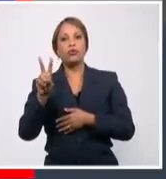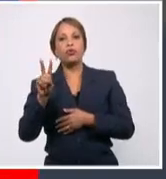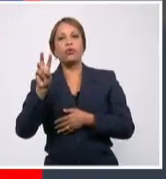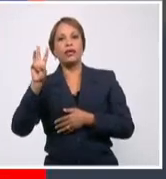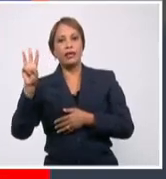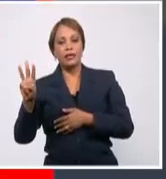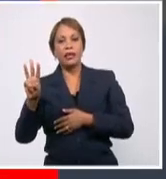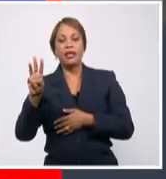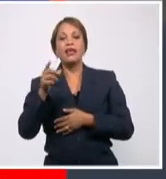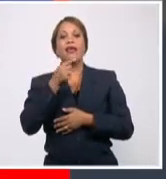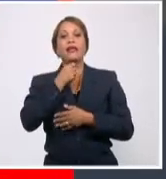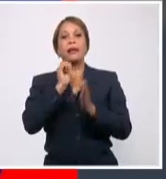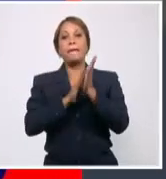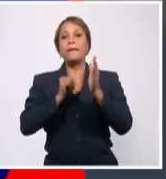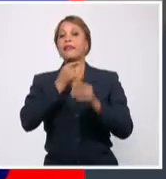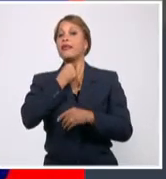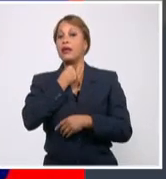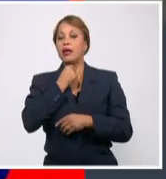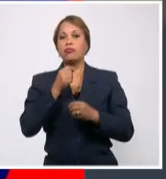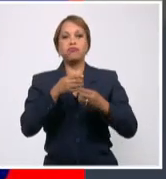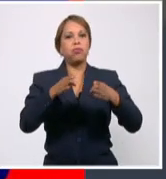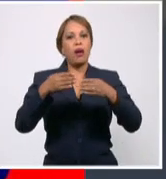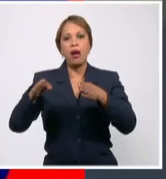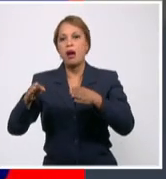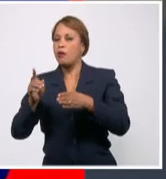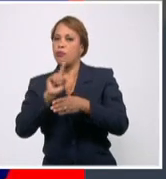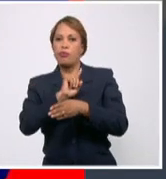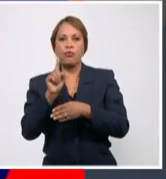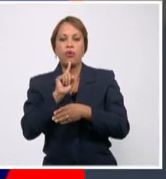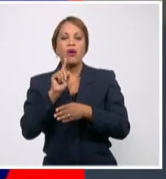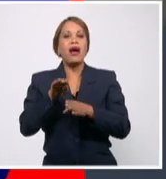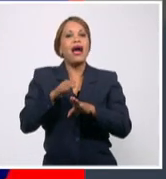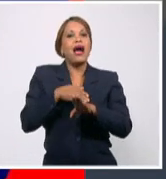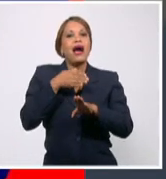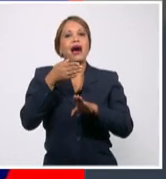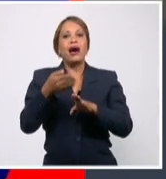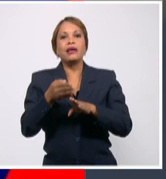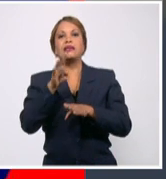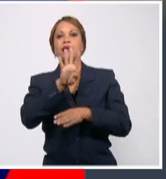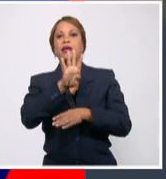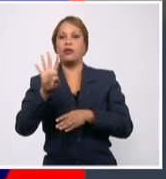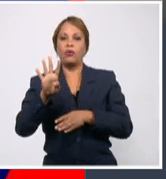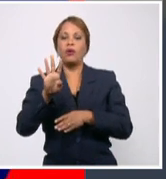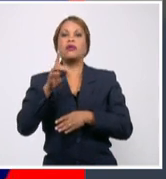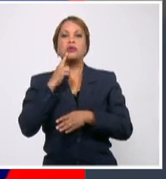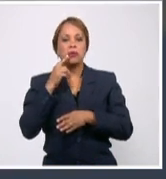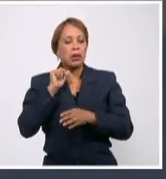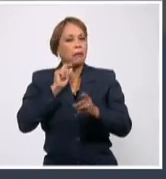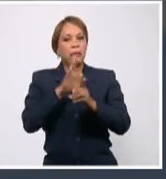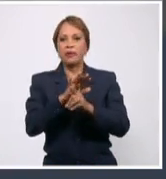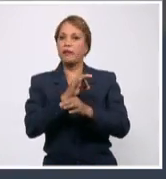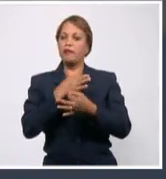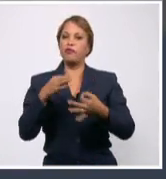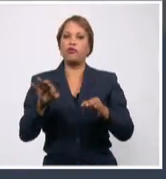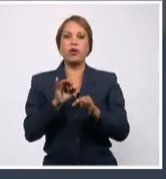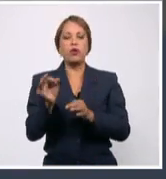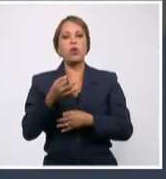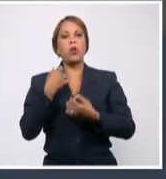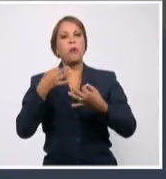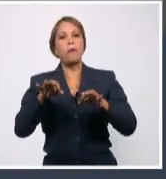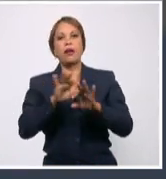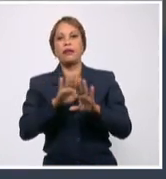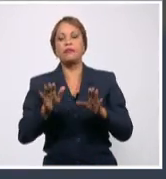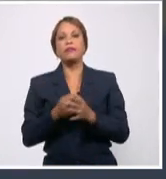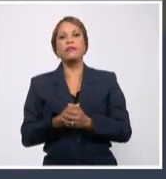enero no abrirán al público hasta el día 4, que reanudan su funcionamiento en el horario habitual. A partir de esa